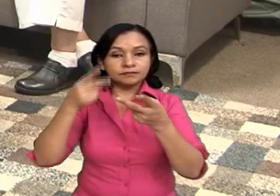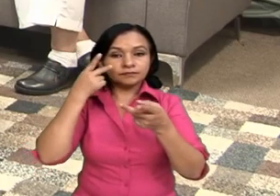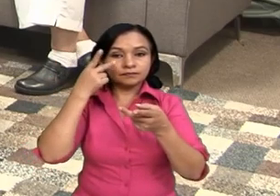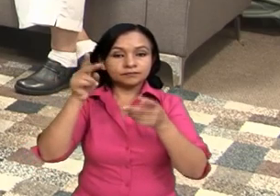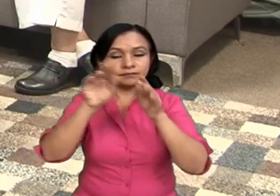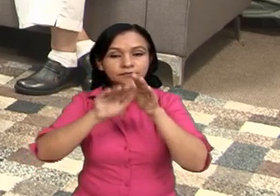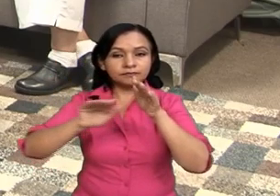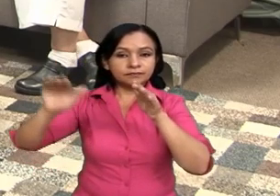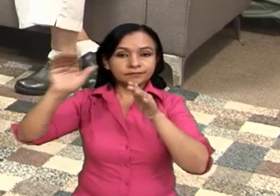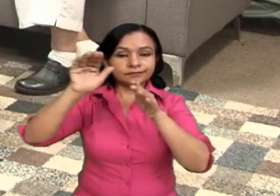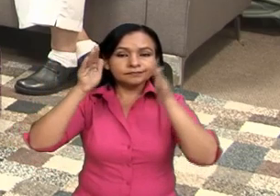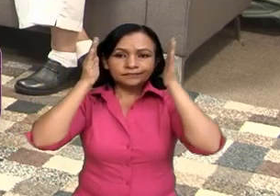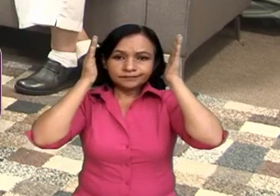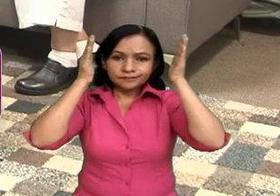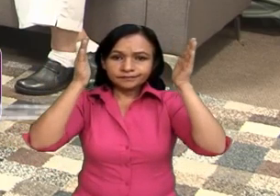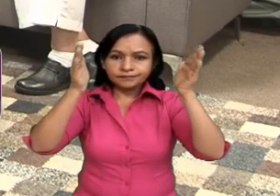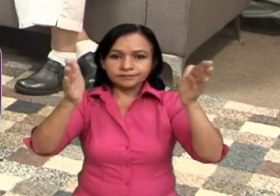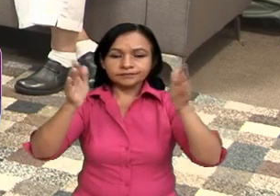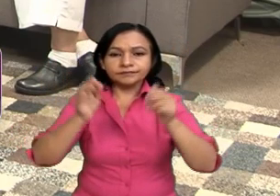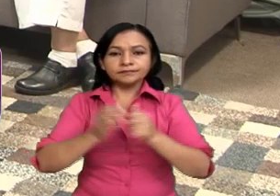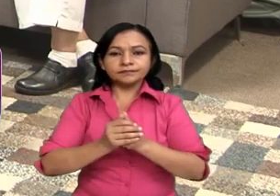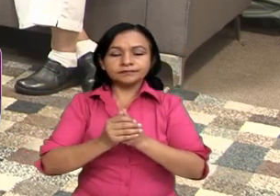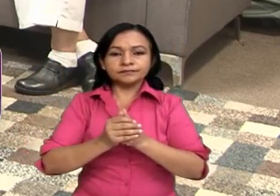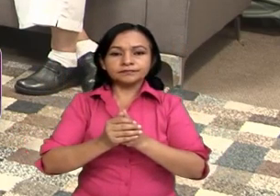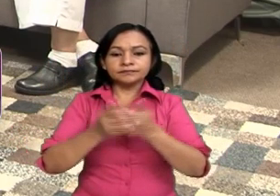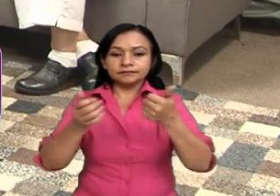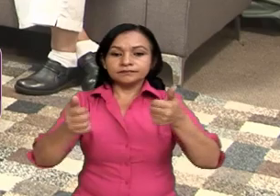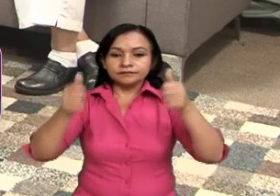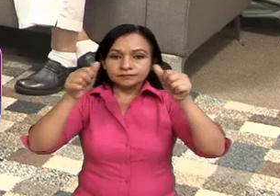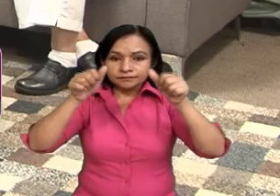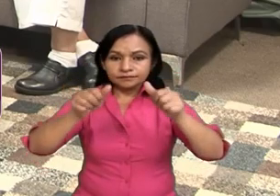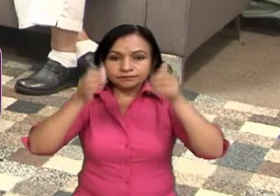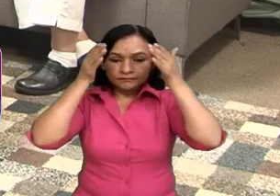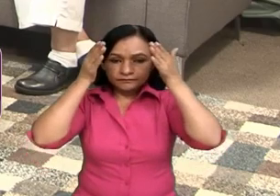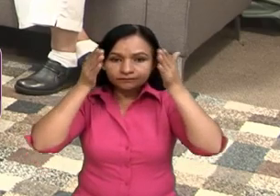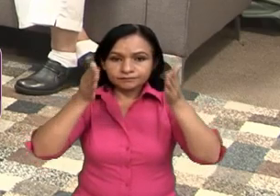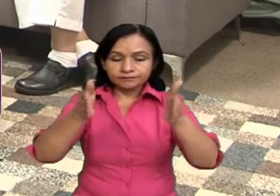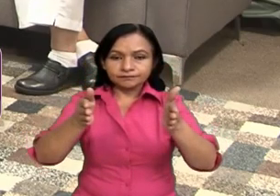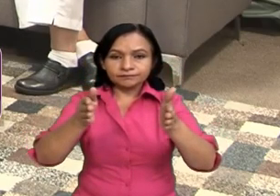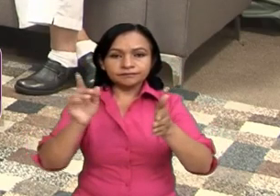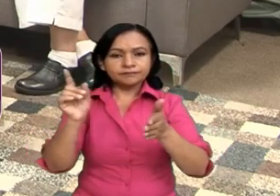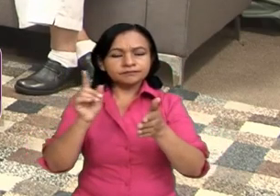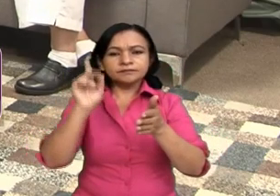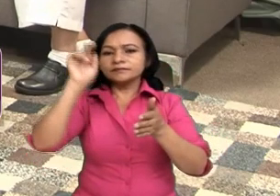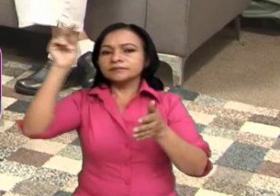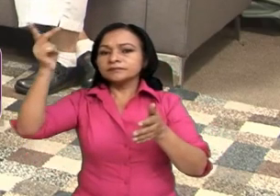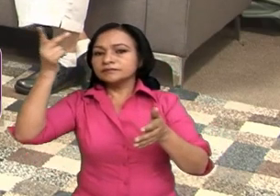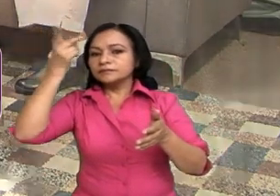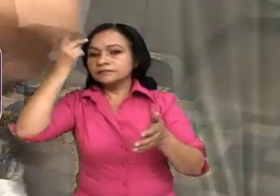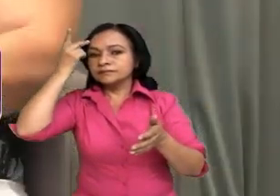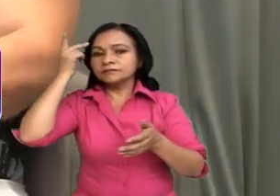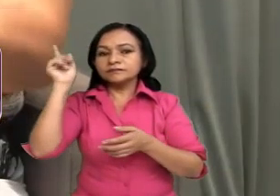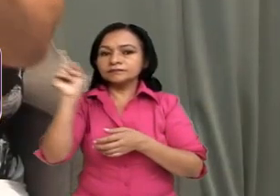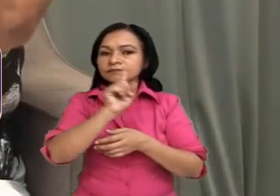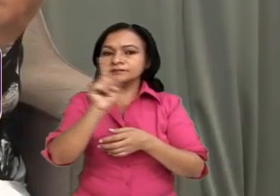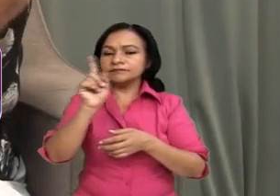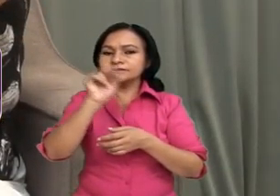amplia, con un aterrizaje. Ya no tanto político, sino con un